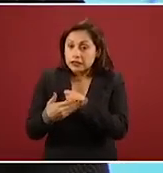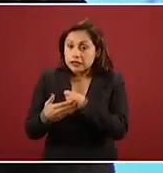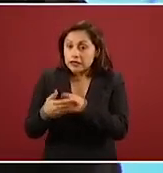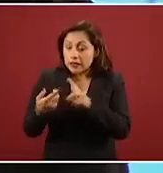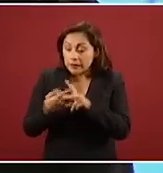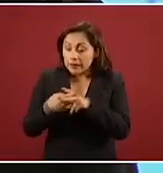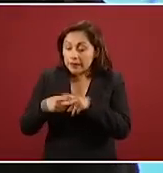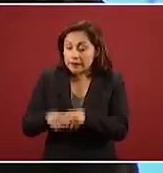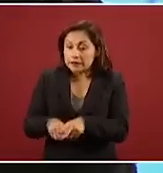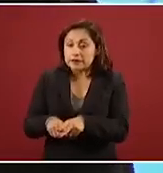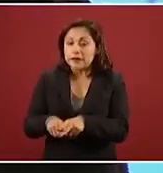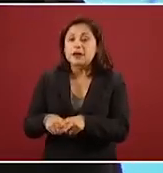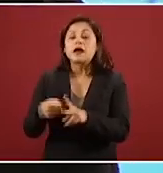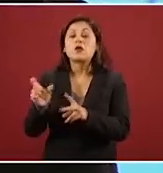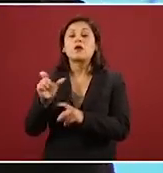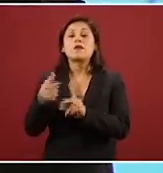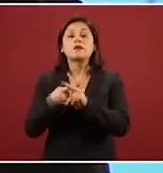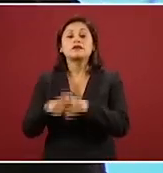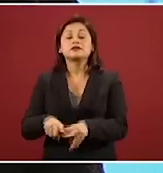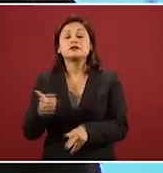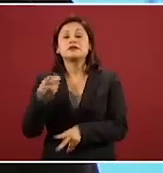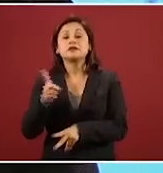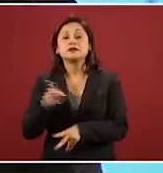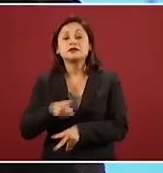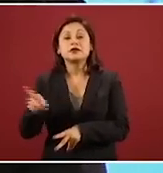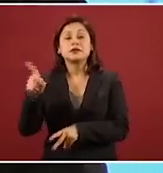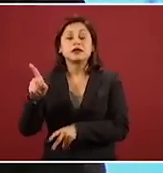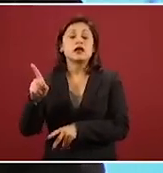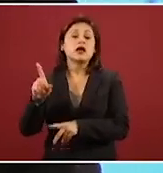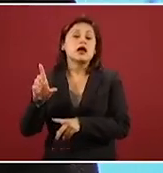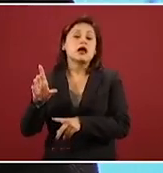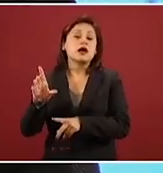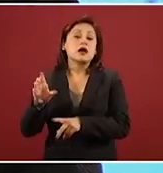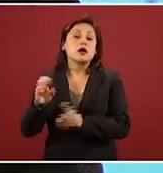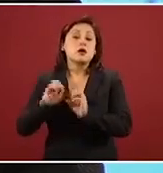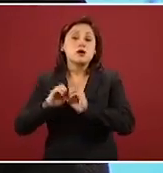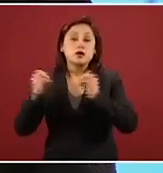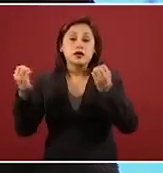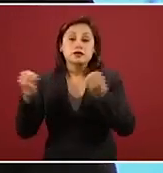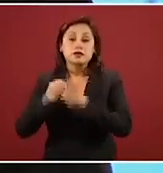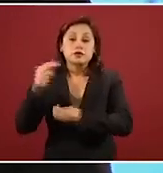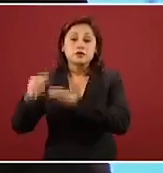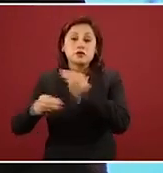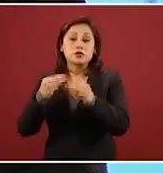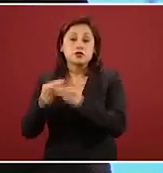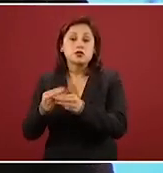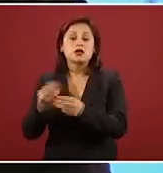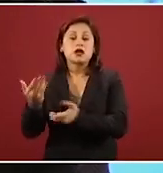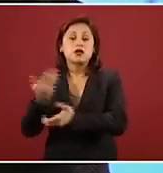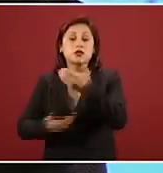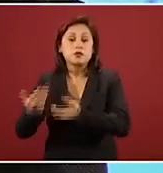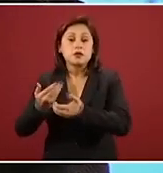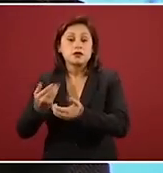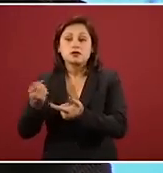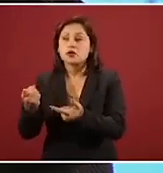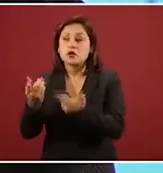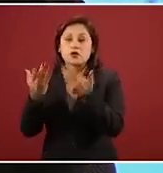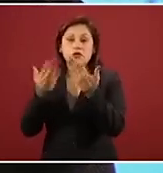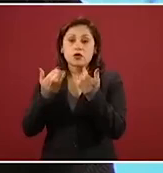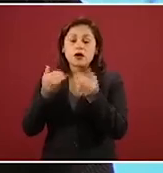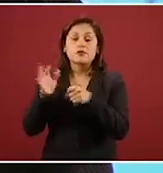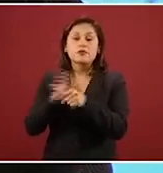solución de controversias de la Organización Mundial de Comercio quedó sin efecto porque no se han nombrado a los